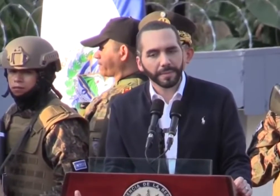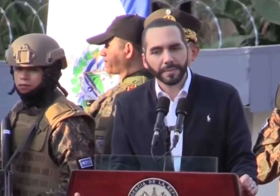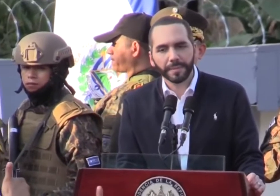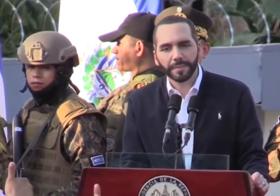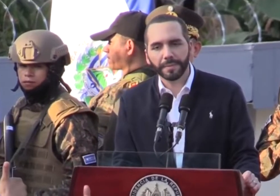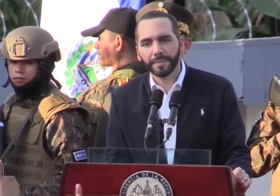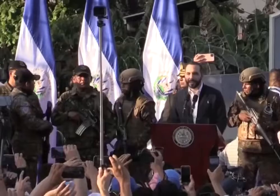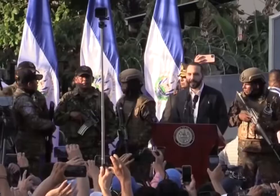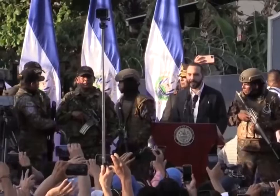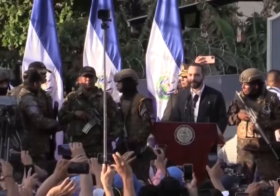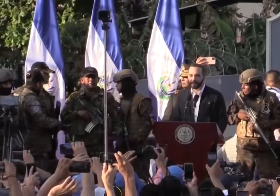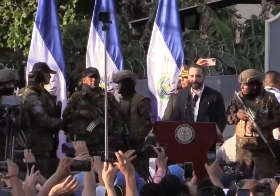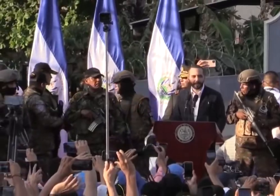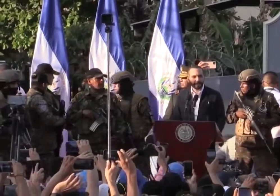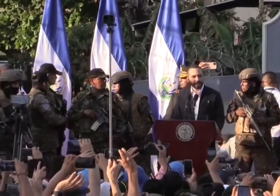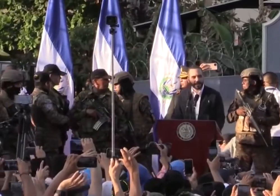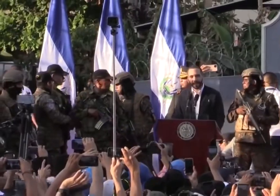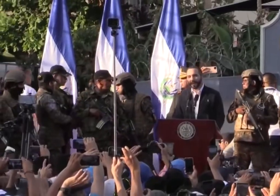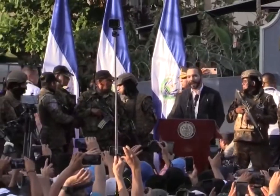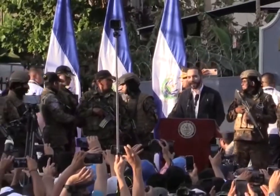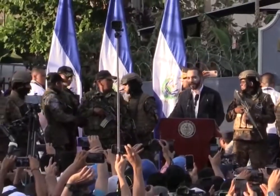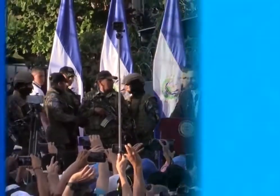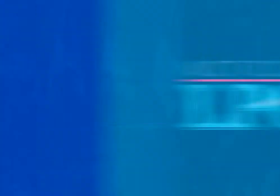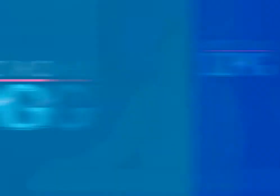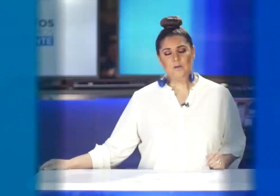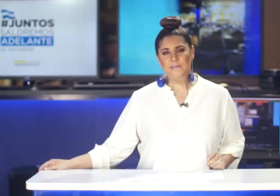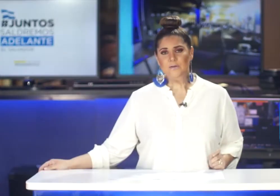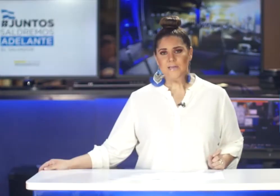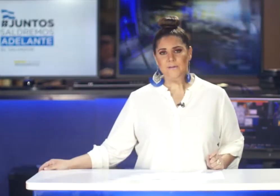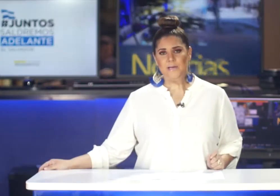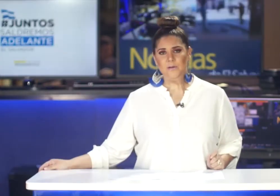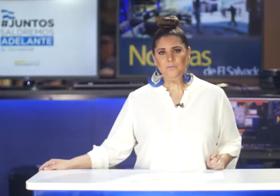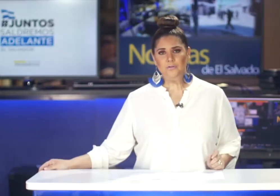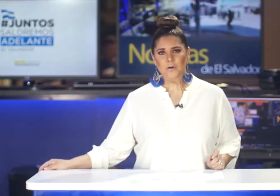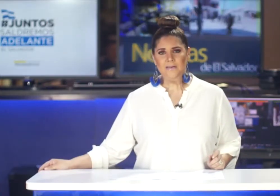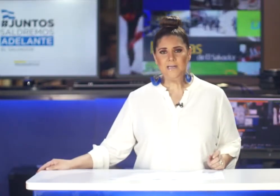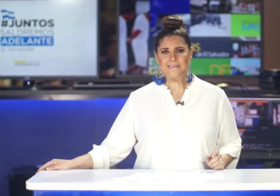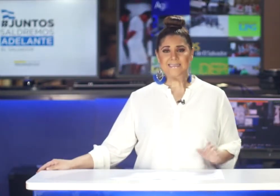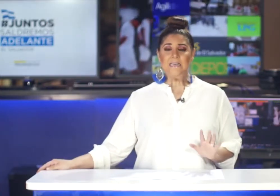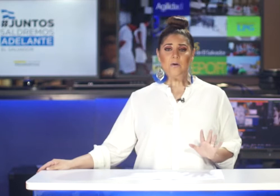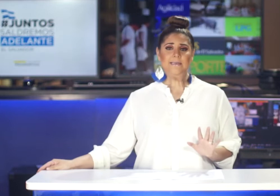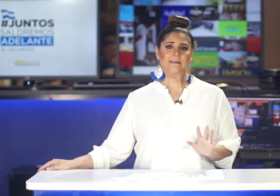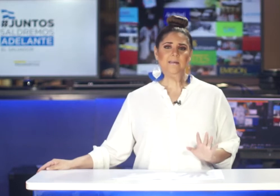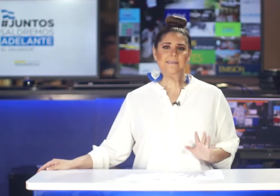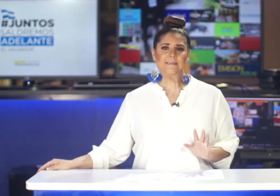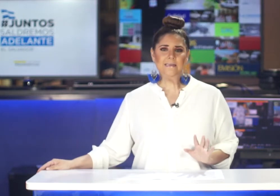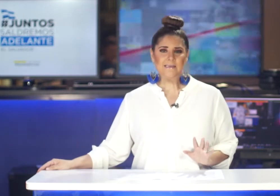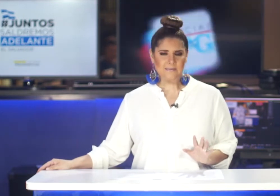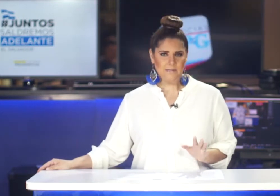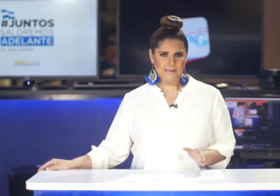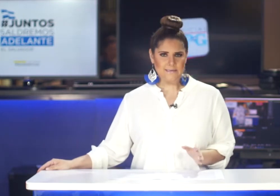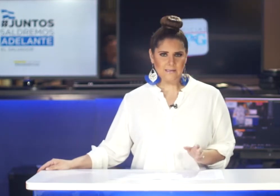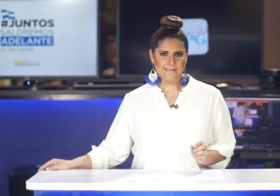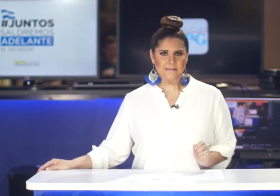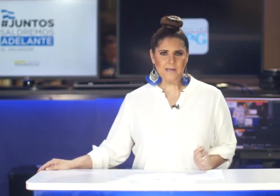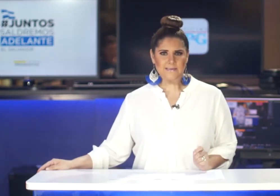del órgano ejecutivo durante la pandemia por COVID-19. Y el gobierno salvadoreño anunció que enviará 5 iniciativas de ley a la